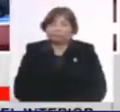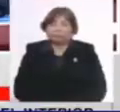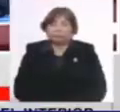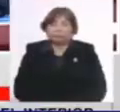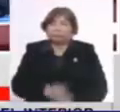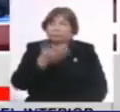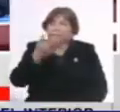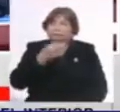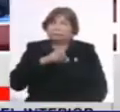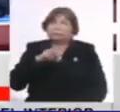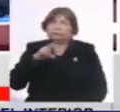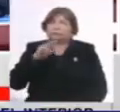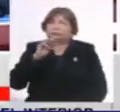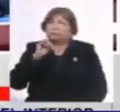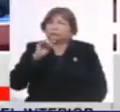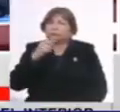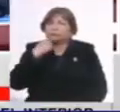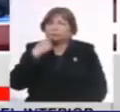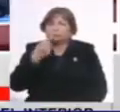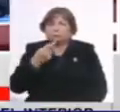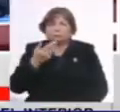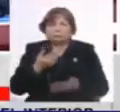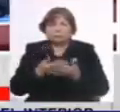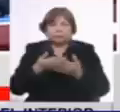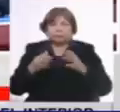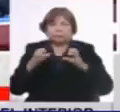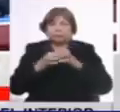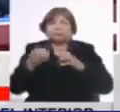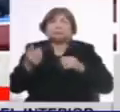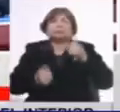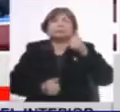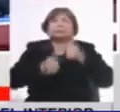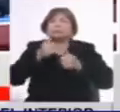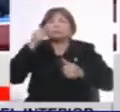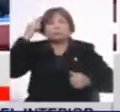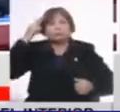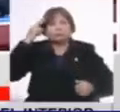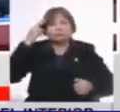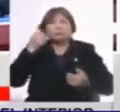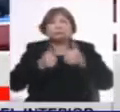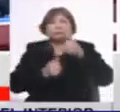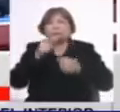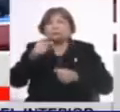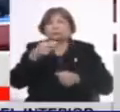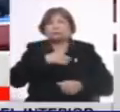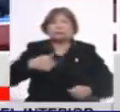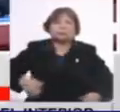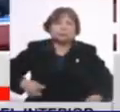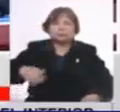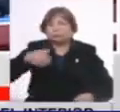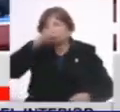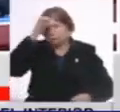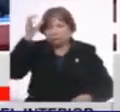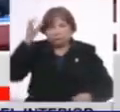Señor Premier, explique usted a esta comisión cuáles han sido las razones por las cuales el presidente de la